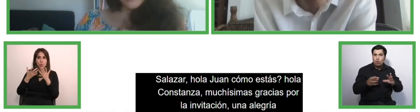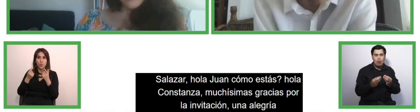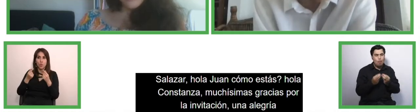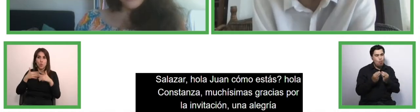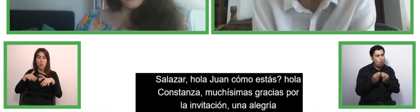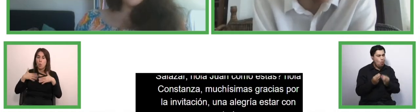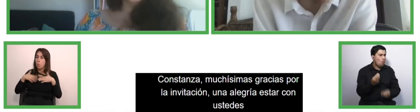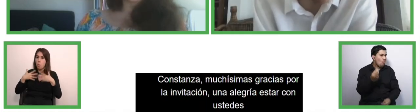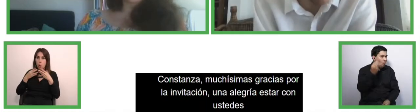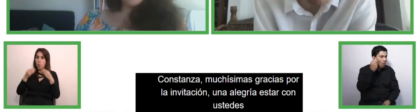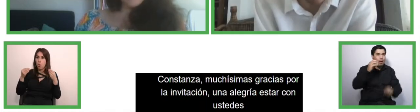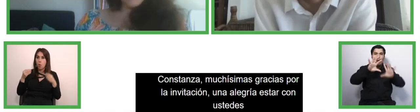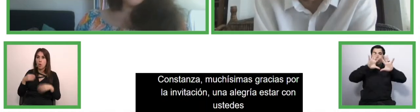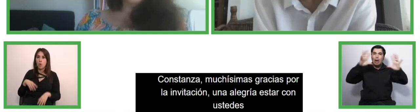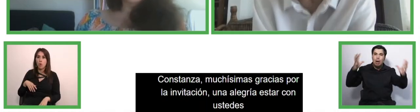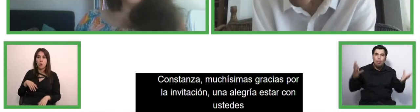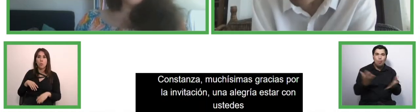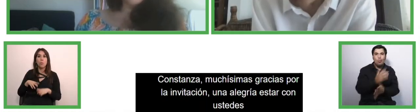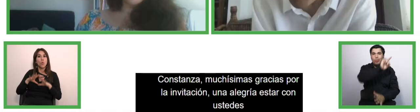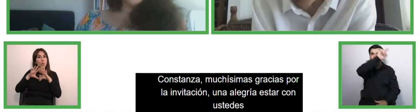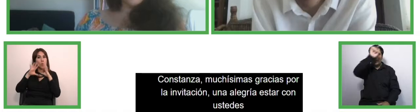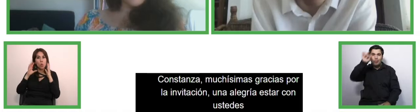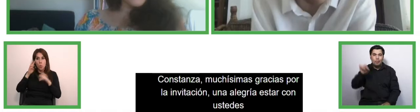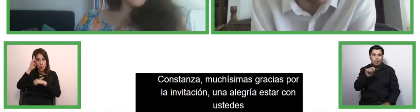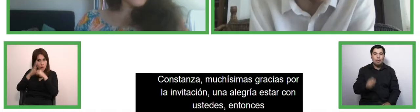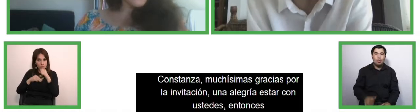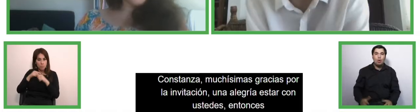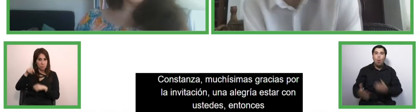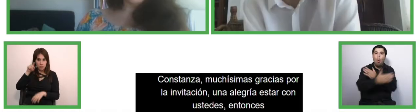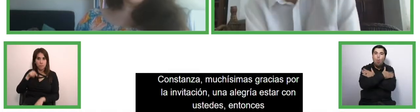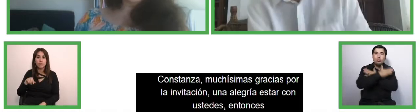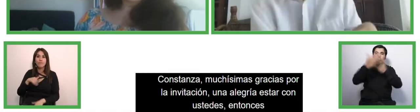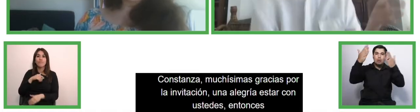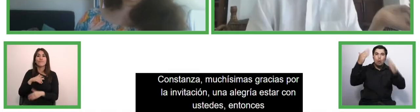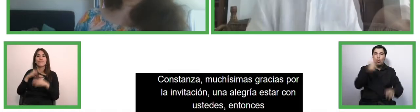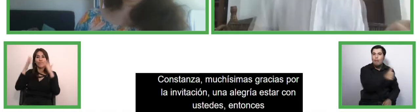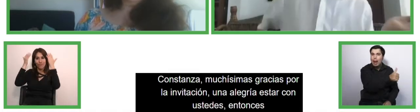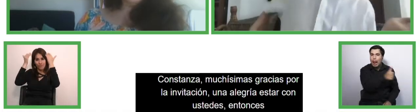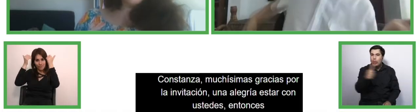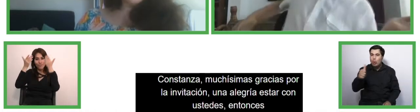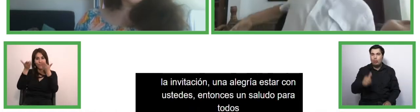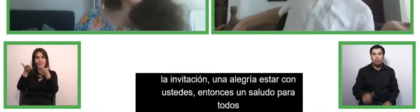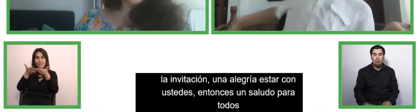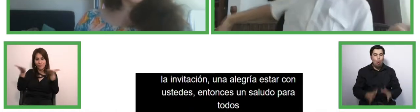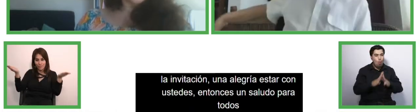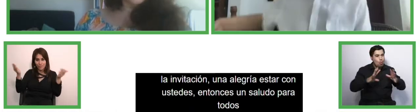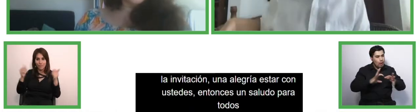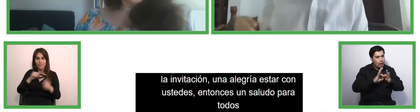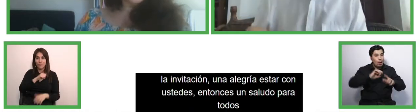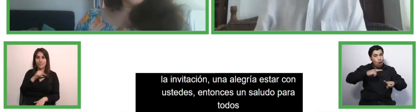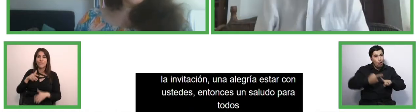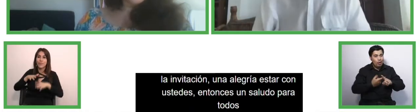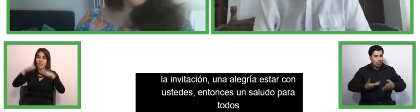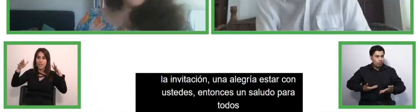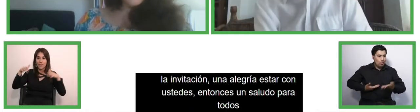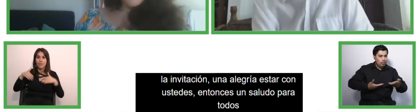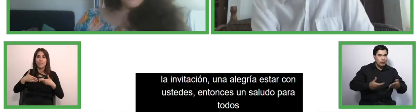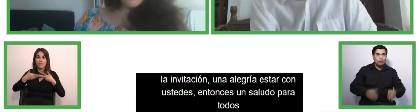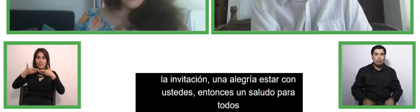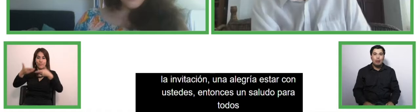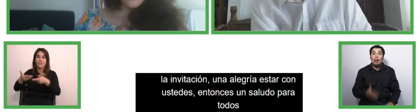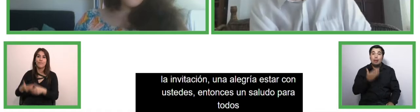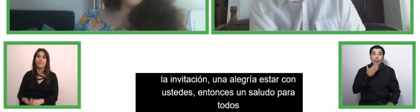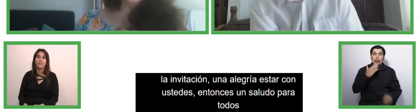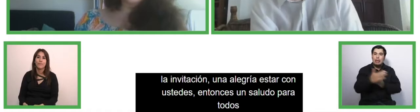del mundo. Entonces, un saludo para todos. De nuevo, gracias por la invitación. Y de pronto un